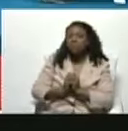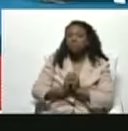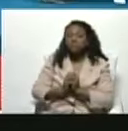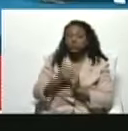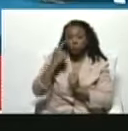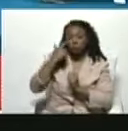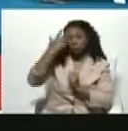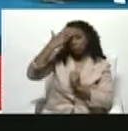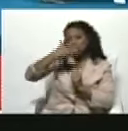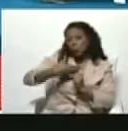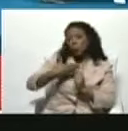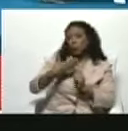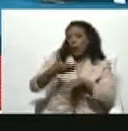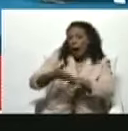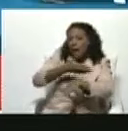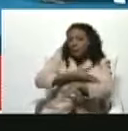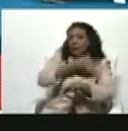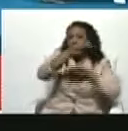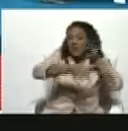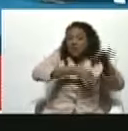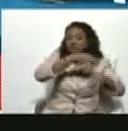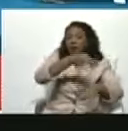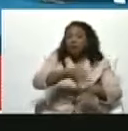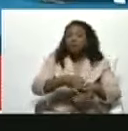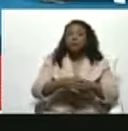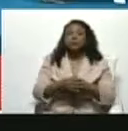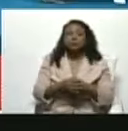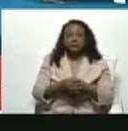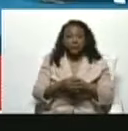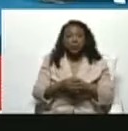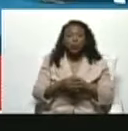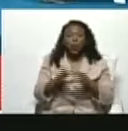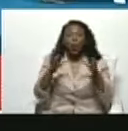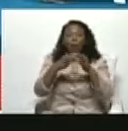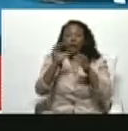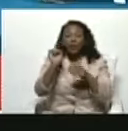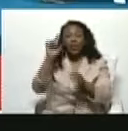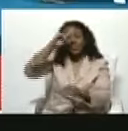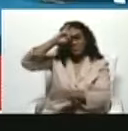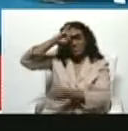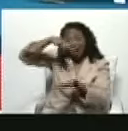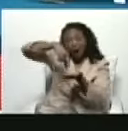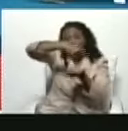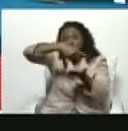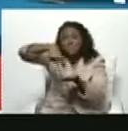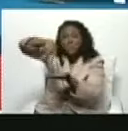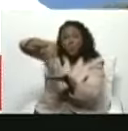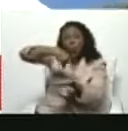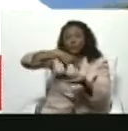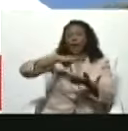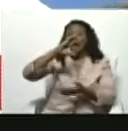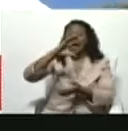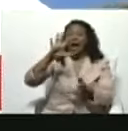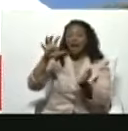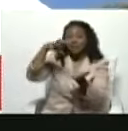Como bien tú lo decías, somos de la cofradía de los Diablos Danzantes de